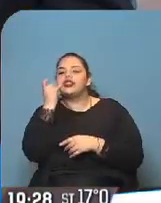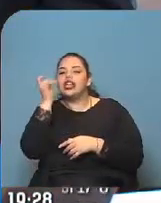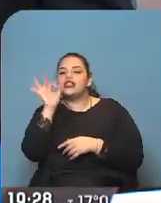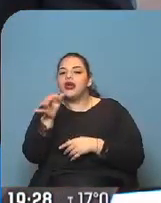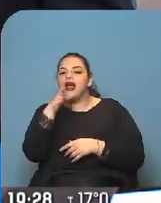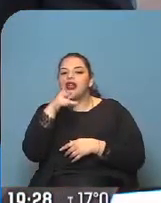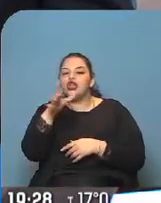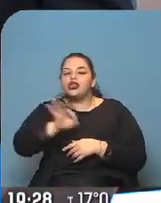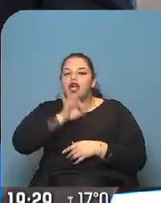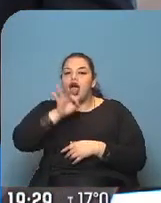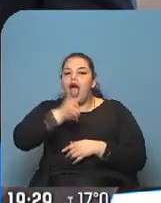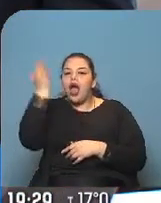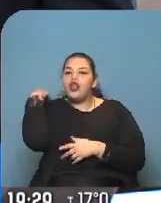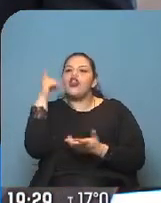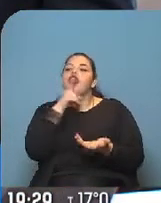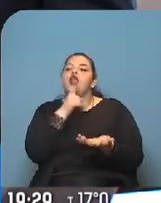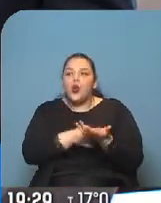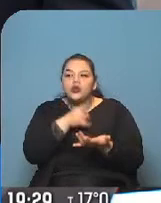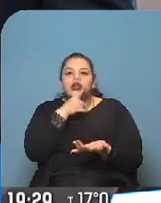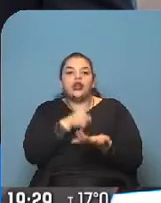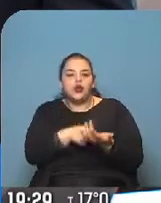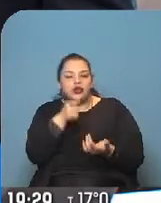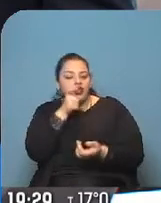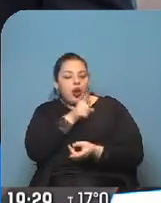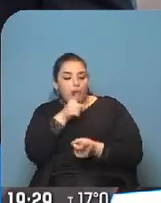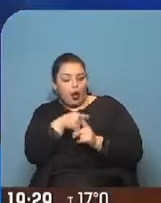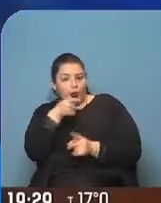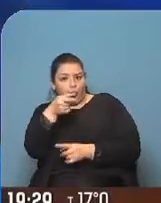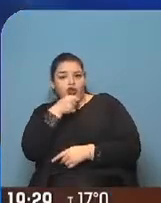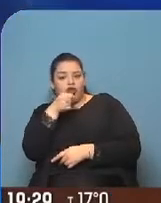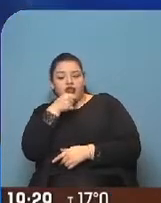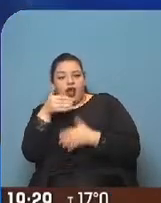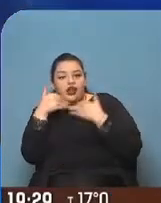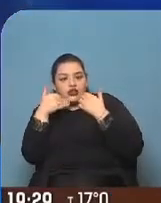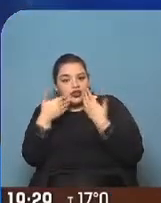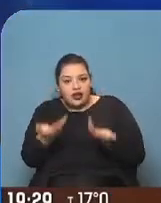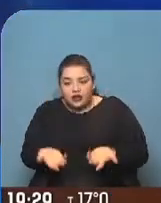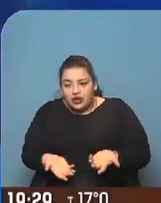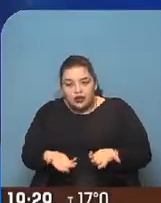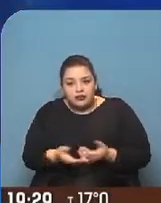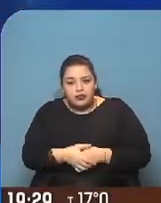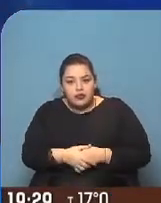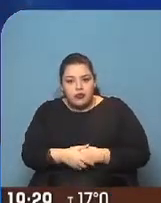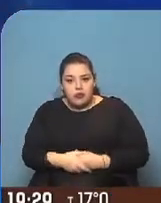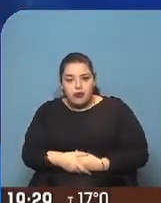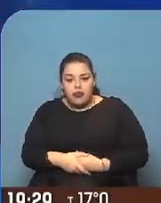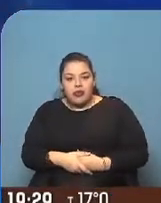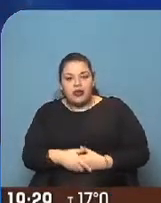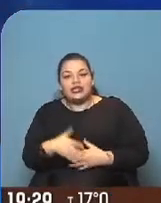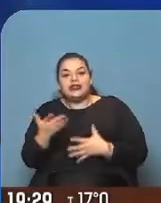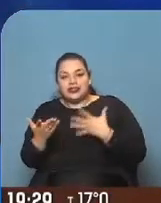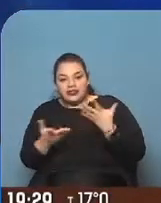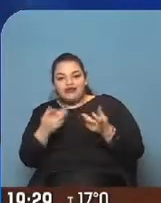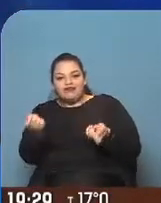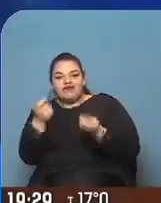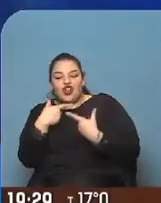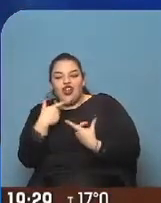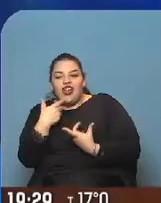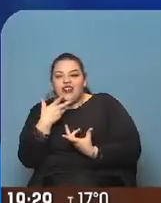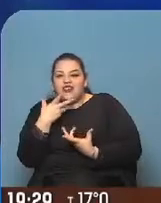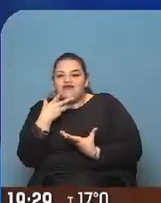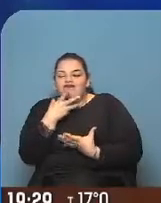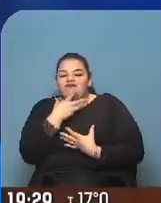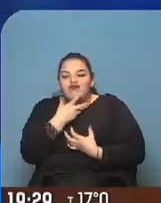años que venían denunciando esto y si no es por un periodista ahora no se llegaba lo que se está llegando generada por un lado de excepción